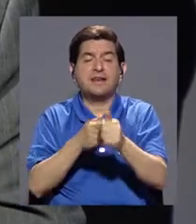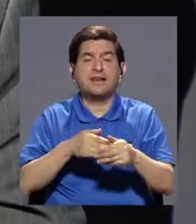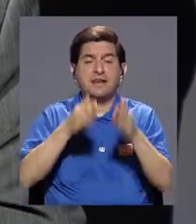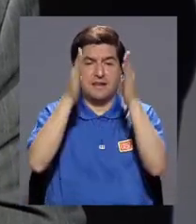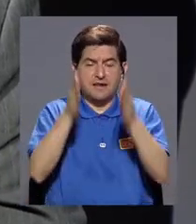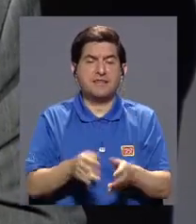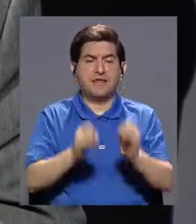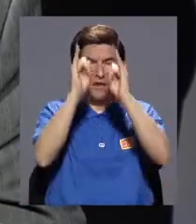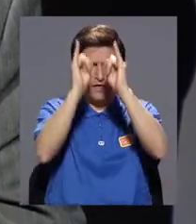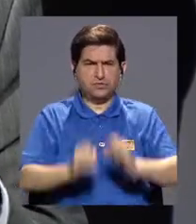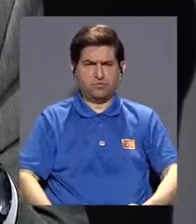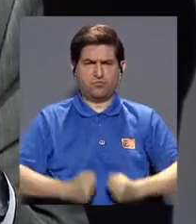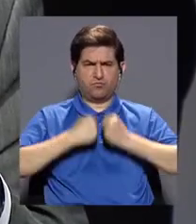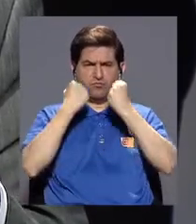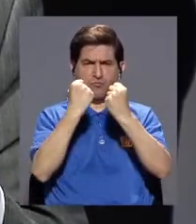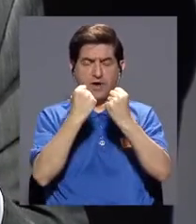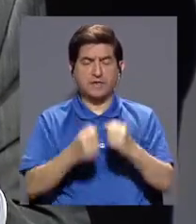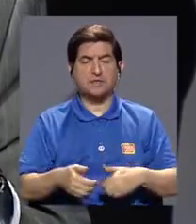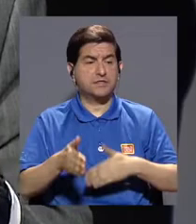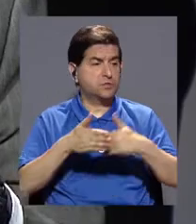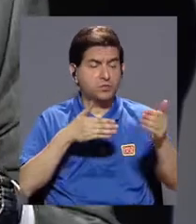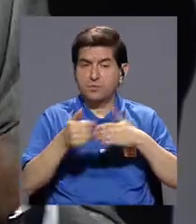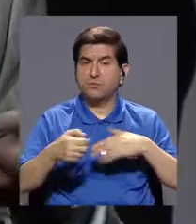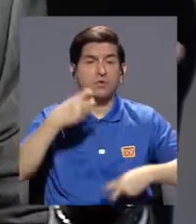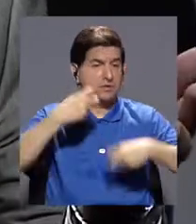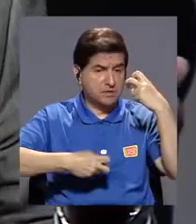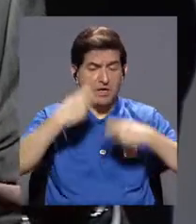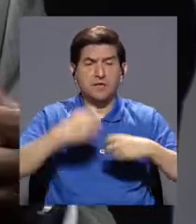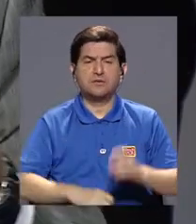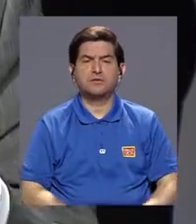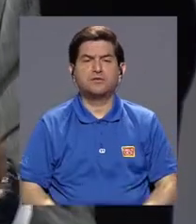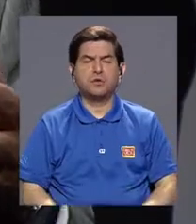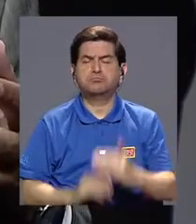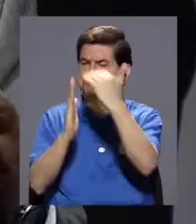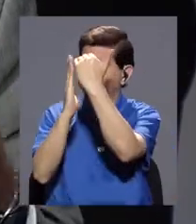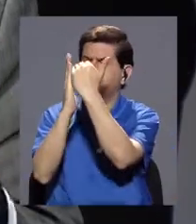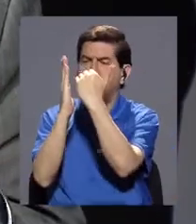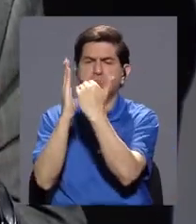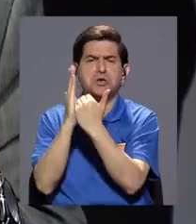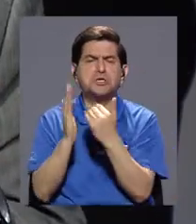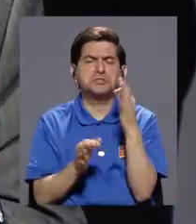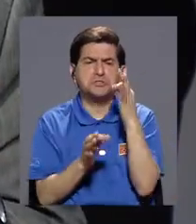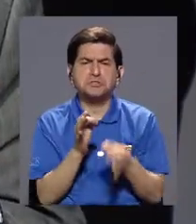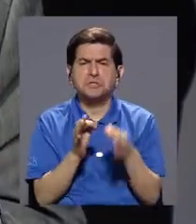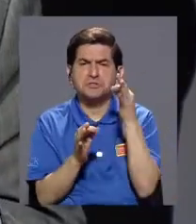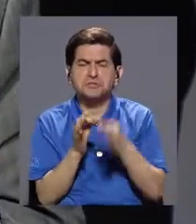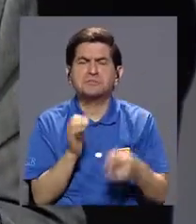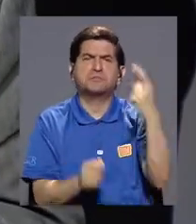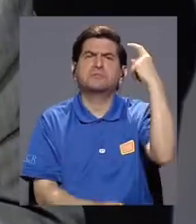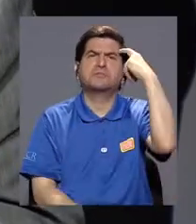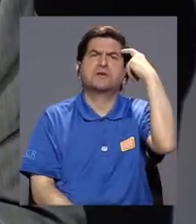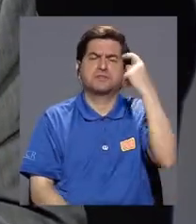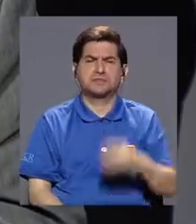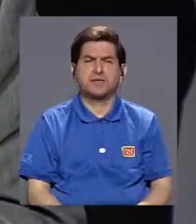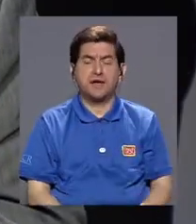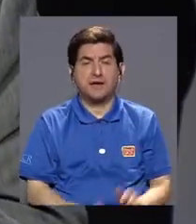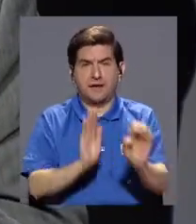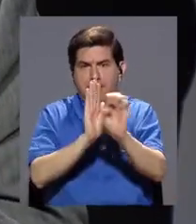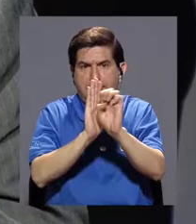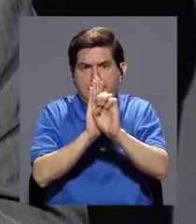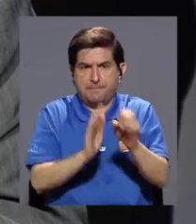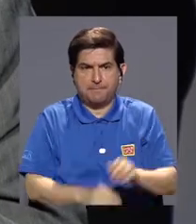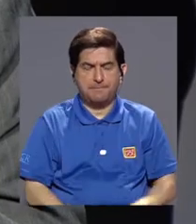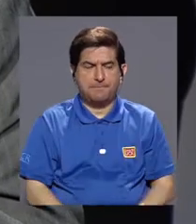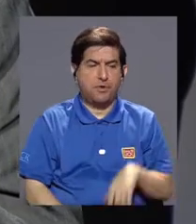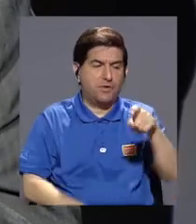muy fuertes en medio de la crisis. Si hacemos una lista muy sencilla y pensamos en el lado, por ejemplo, de lo